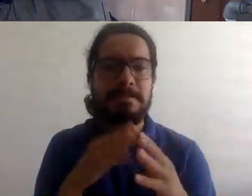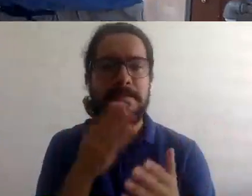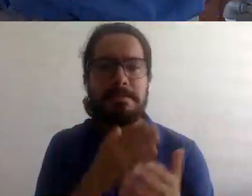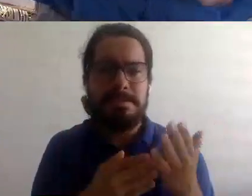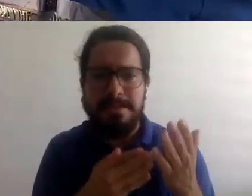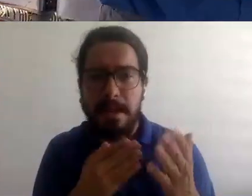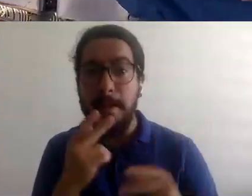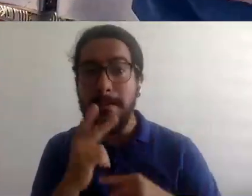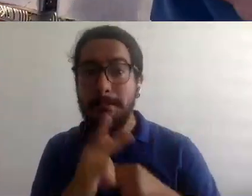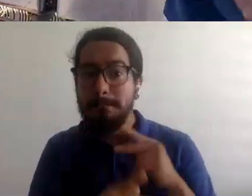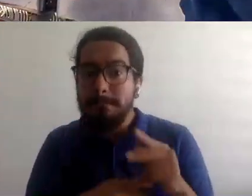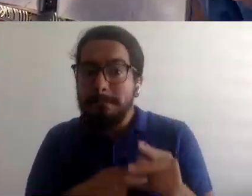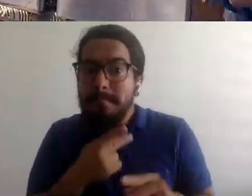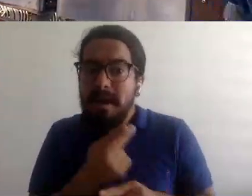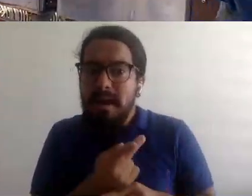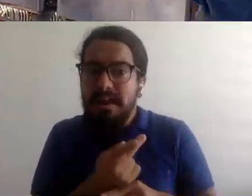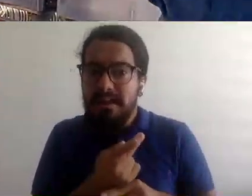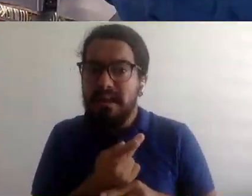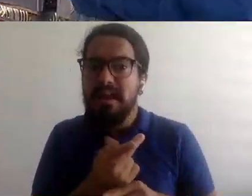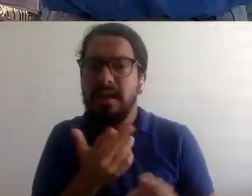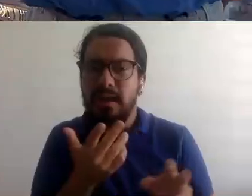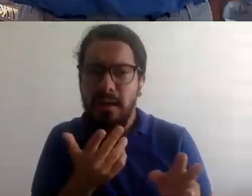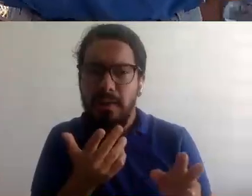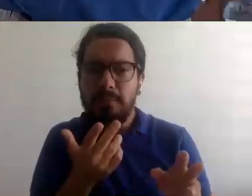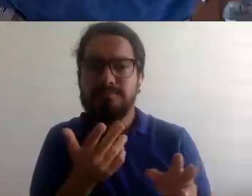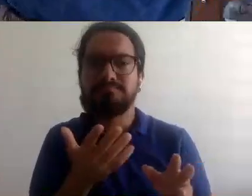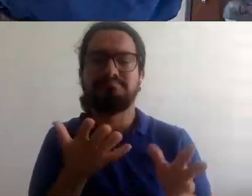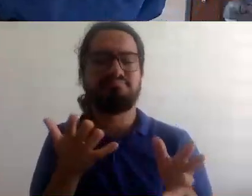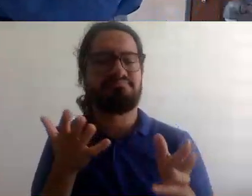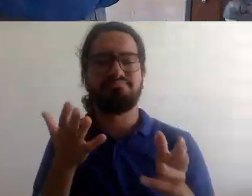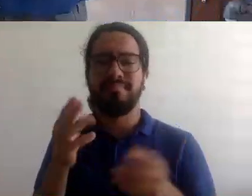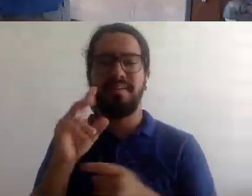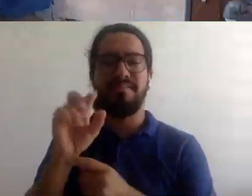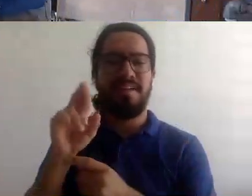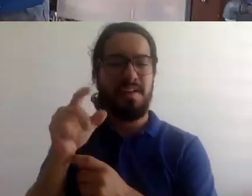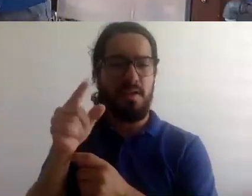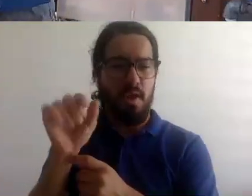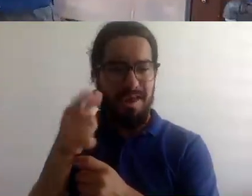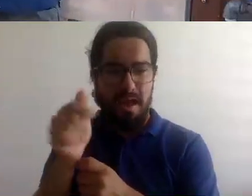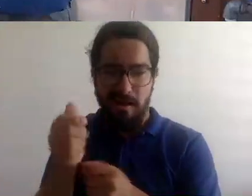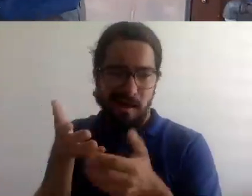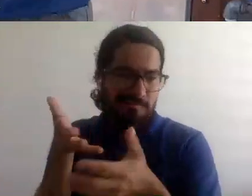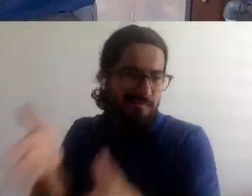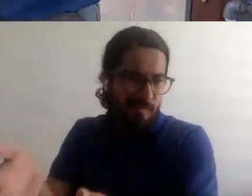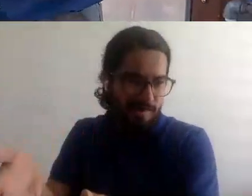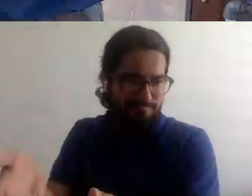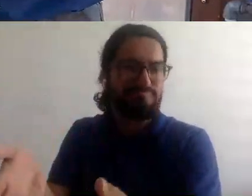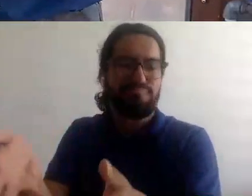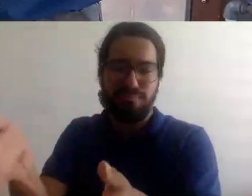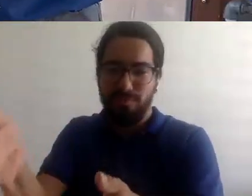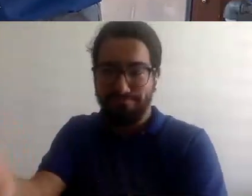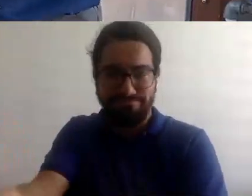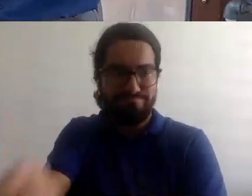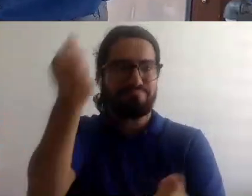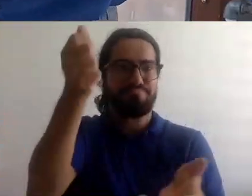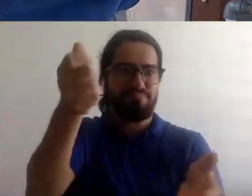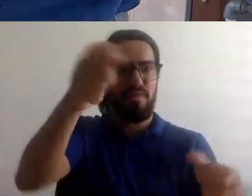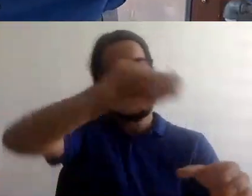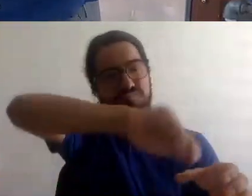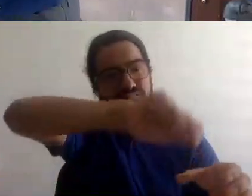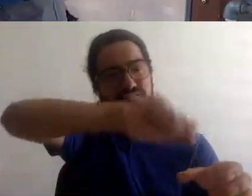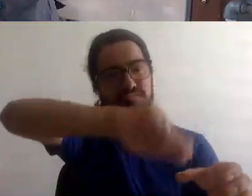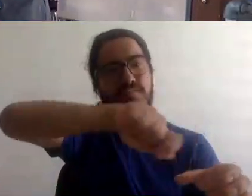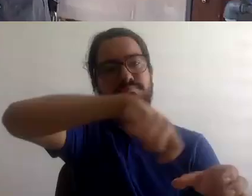garrotitos de la verdolaga. Y se prepara muy similar a los picles, o